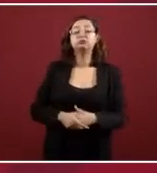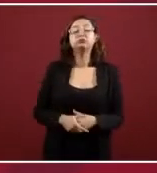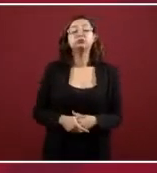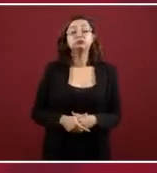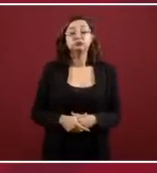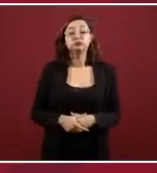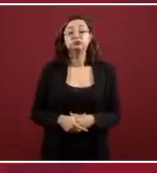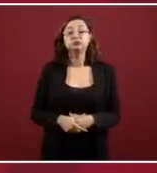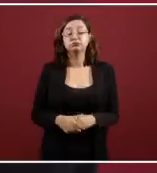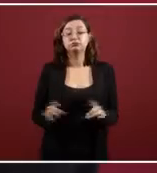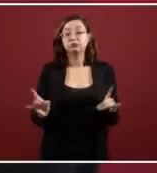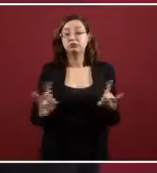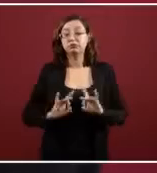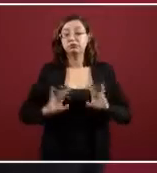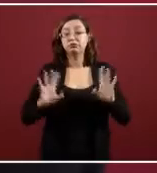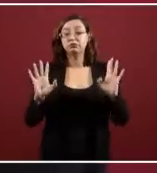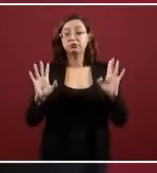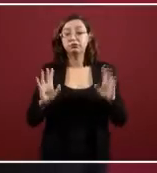este suceso.